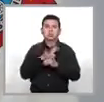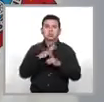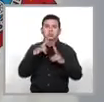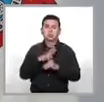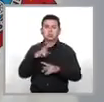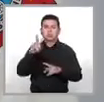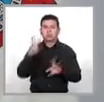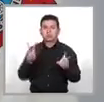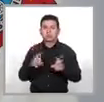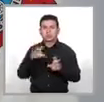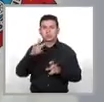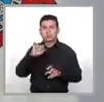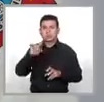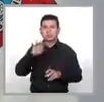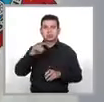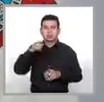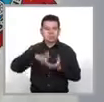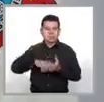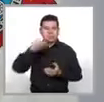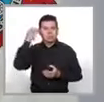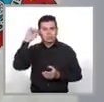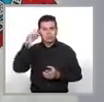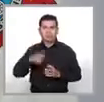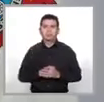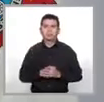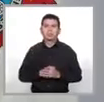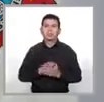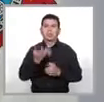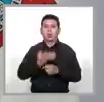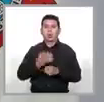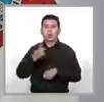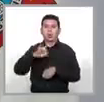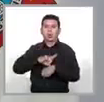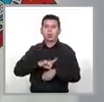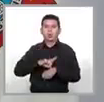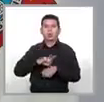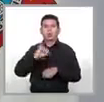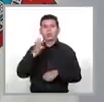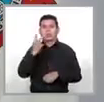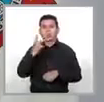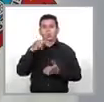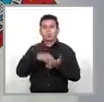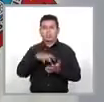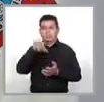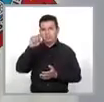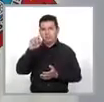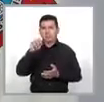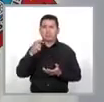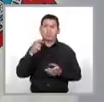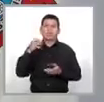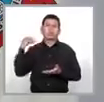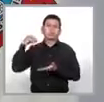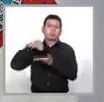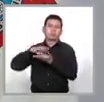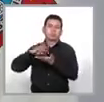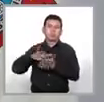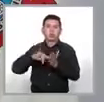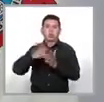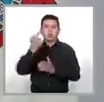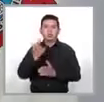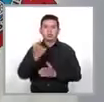por COVID-19 en el estado de Oaxaca, correspondiente al día de hoy, 2 de junio del año 2020, con corte a las 13